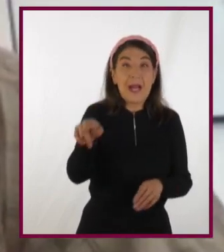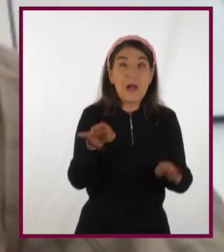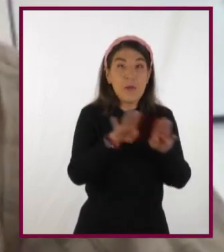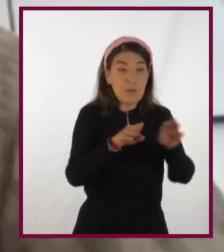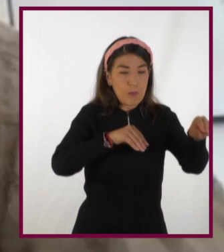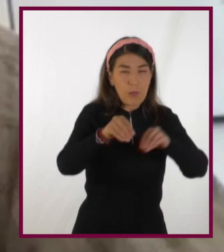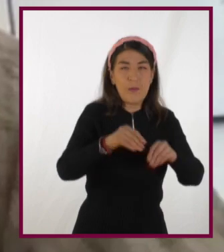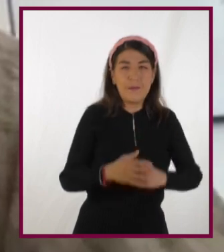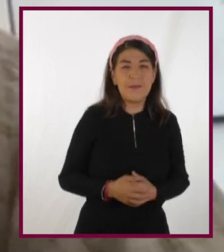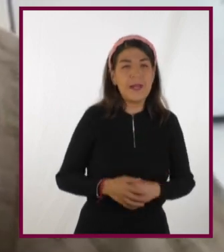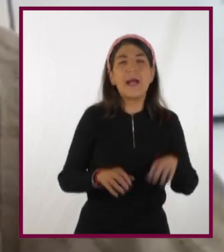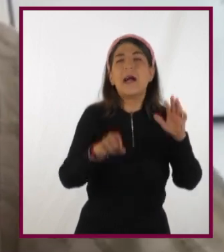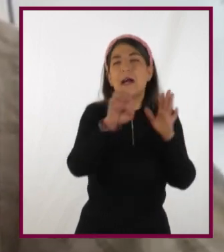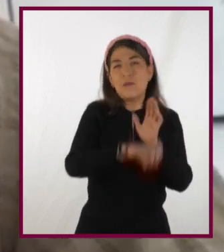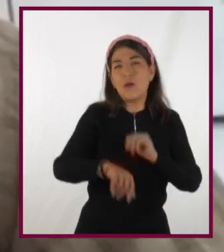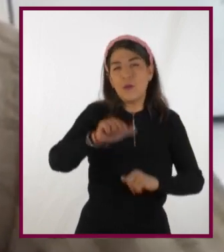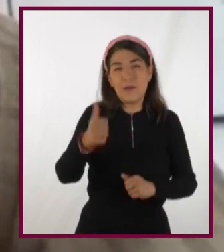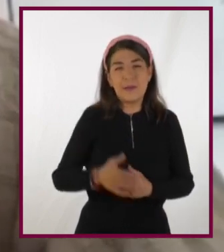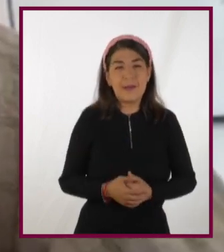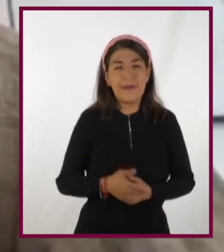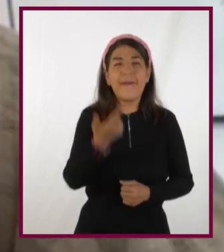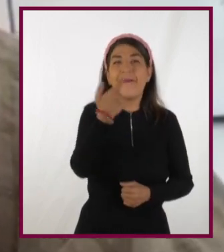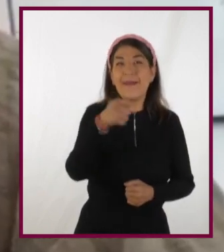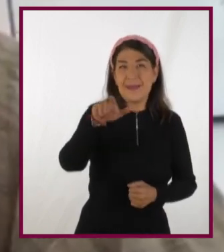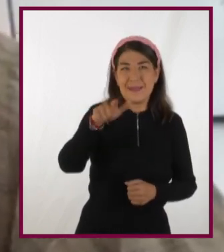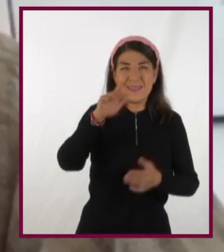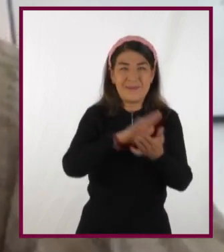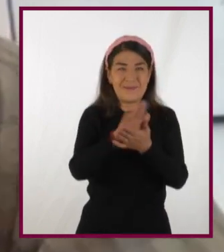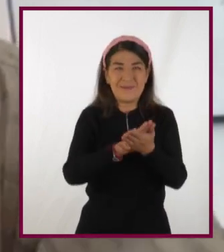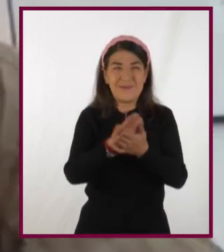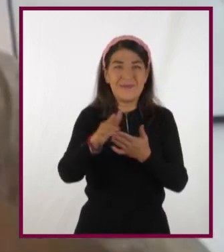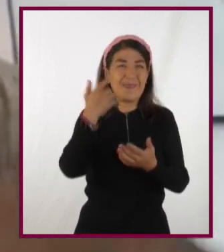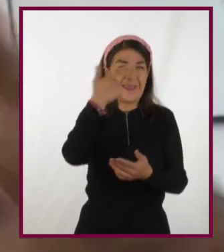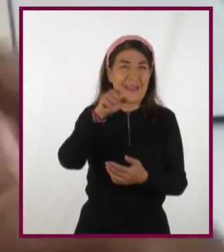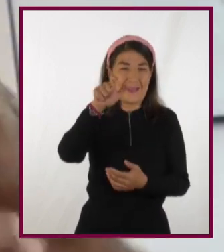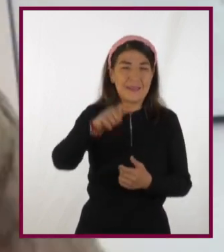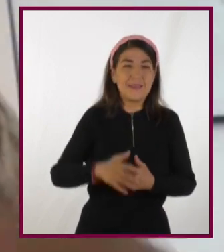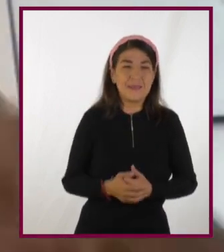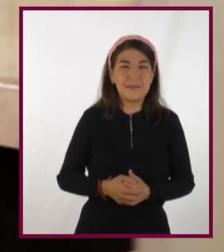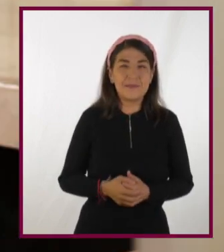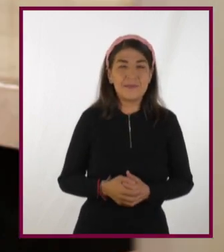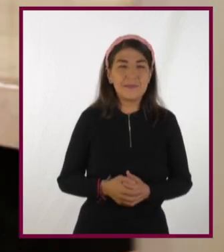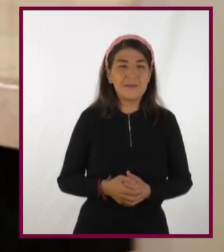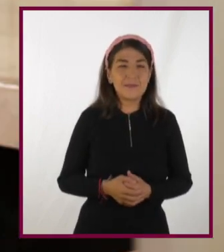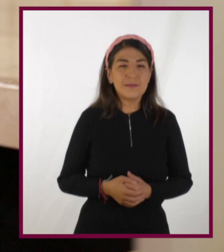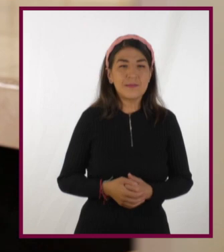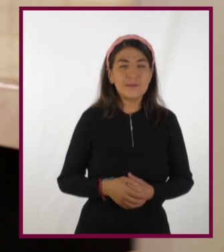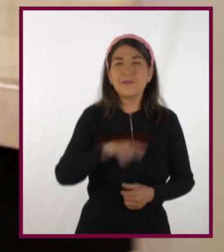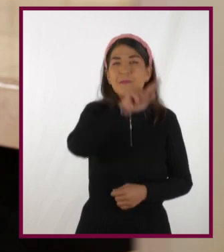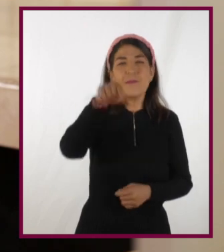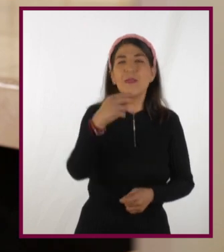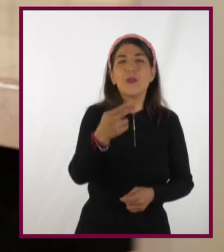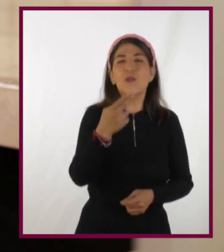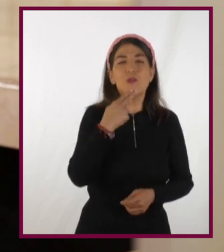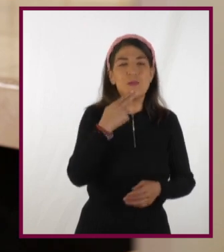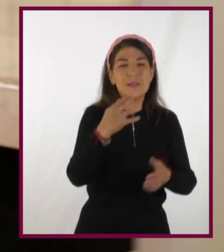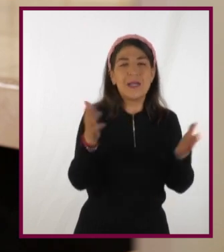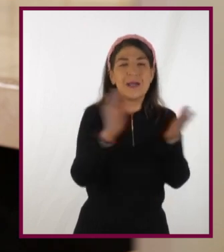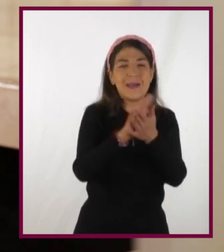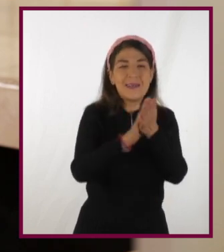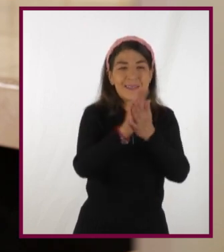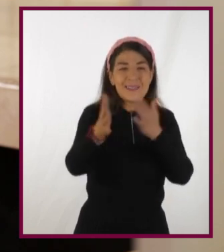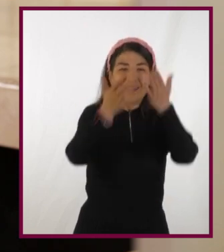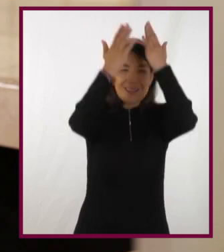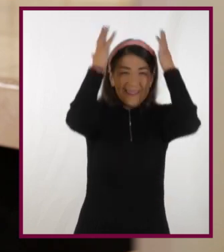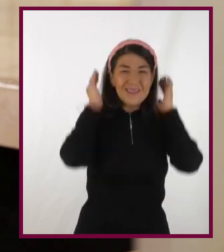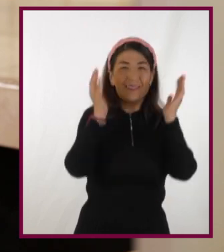esto no sucede. Un ejemplo es el gel, por ejemplo, ¿no? El gel, ¿no? El gel ese que usa la gente que tiene pelo, que